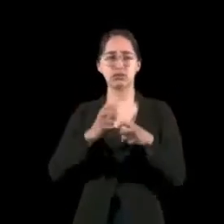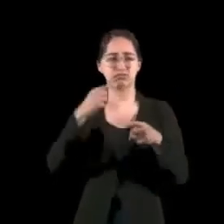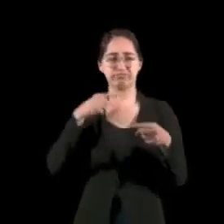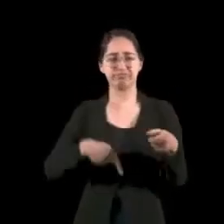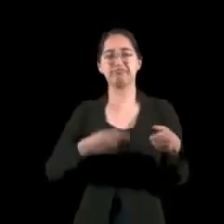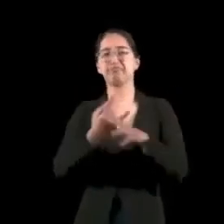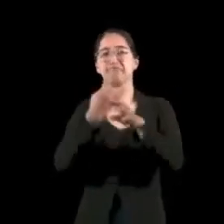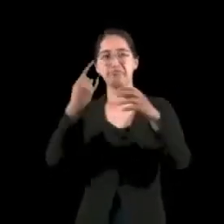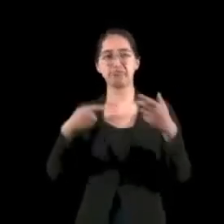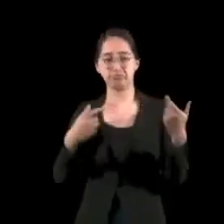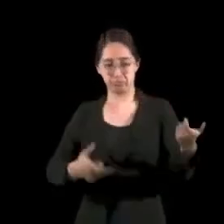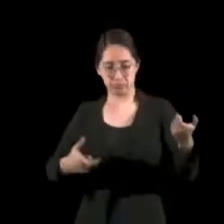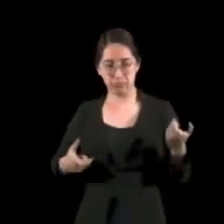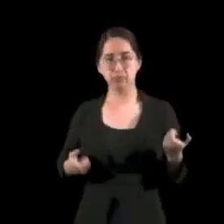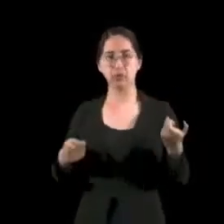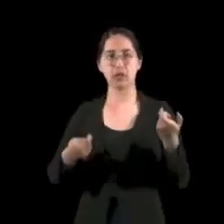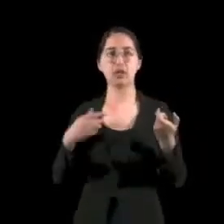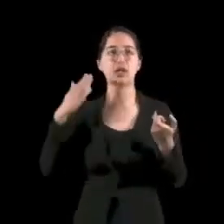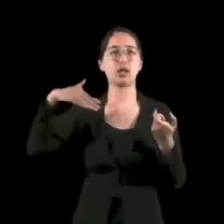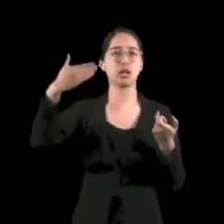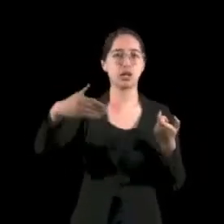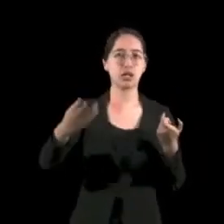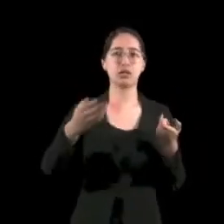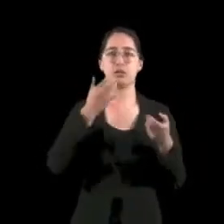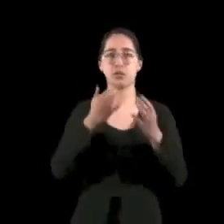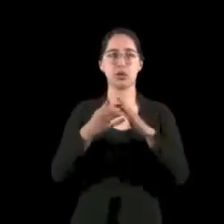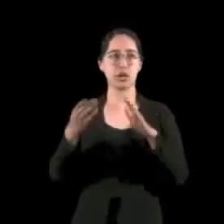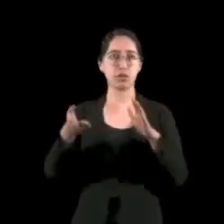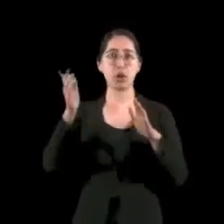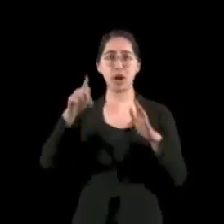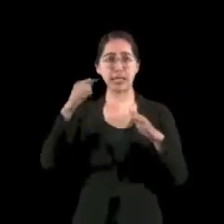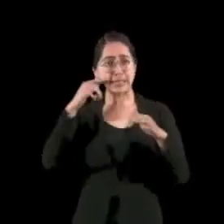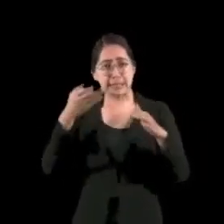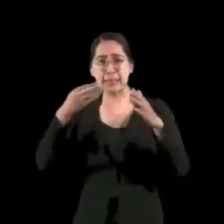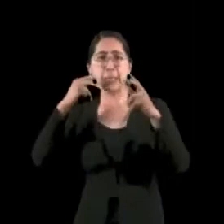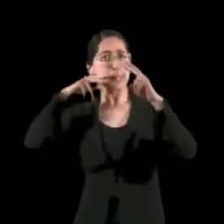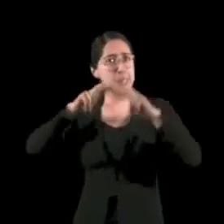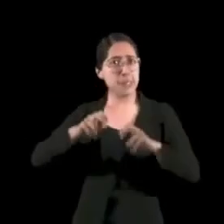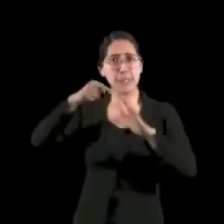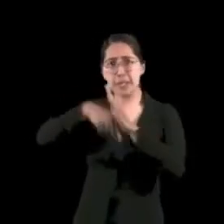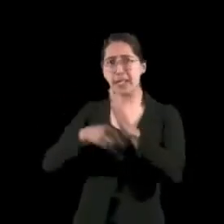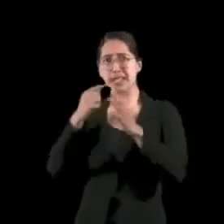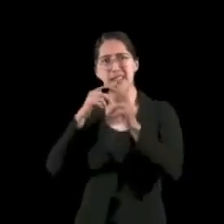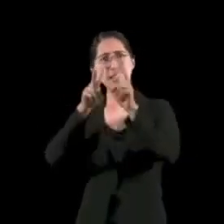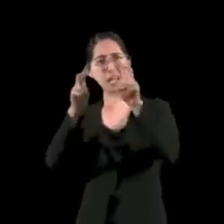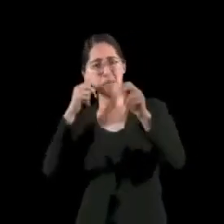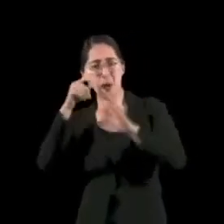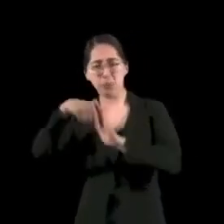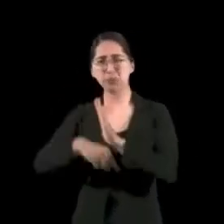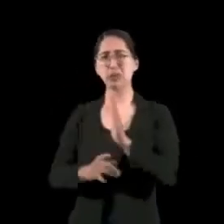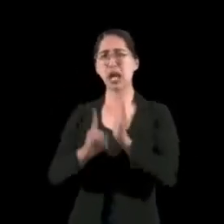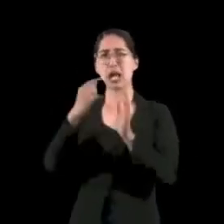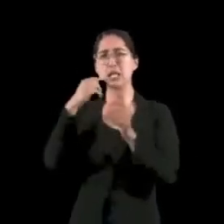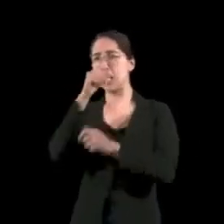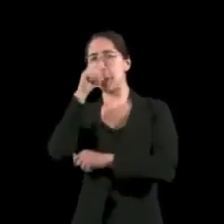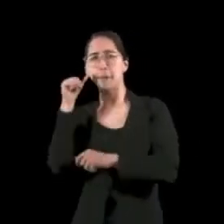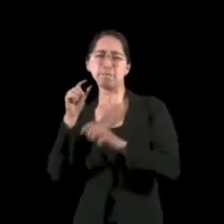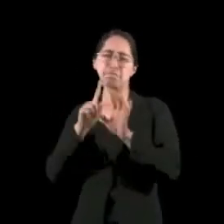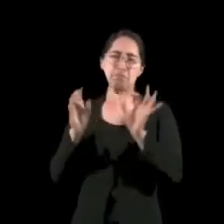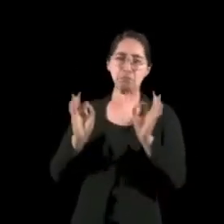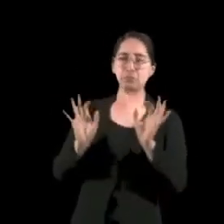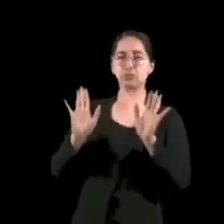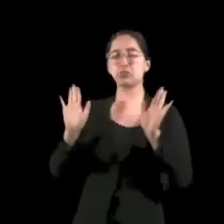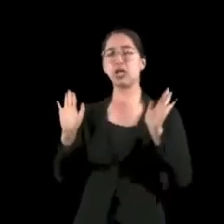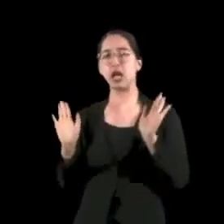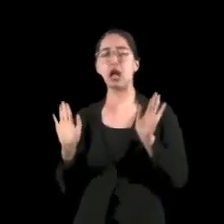conocí, los mafiosos se cuidan mucho de no meterse en el tema de... que iban vendedores, sí, a vender las armas, y algunos recibían